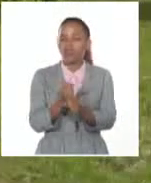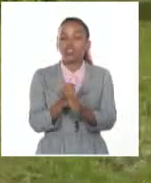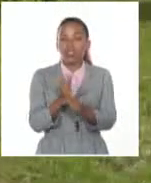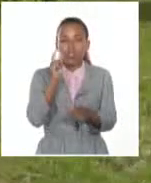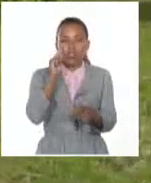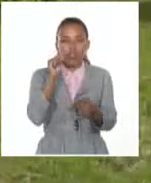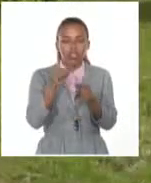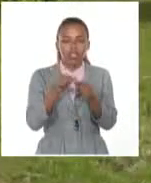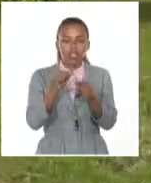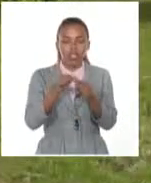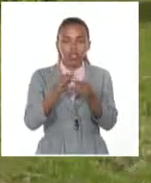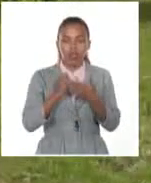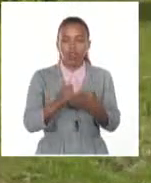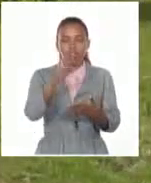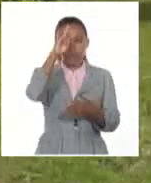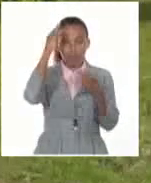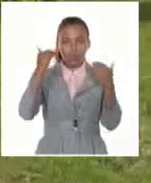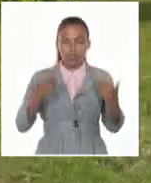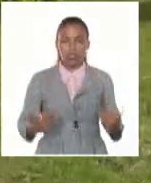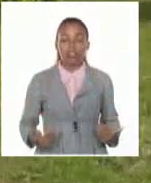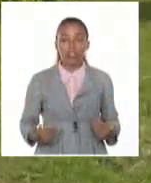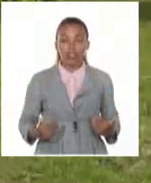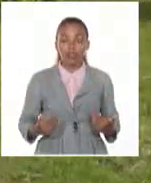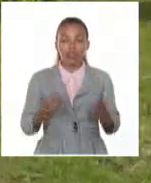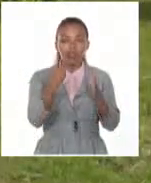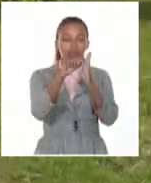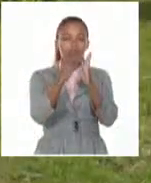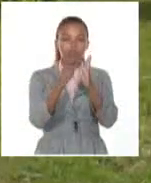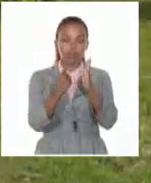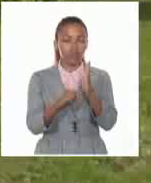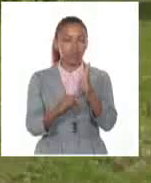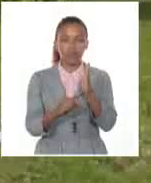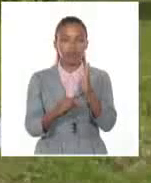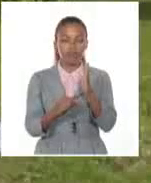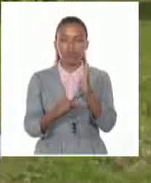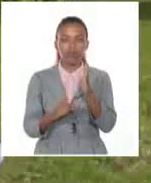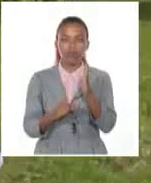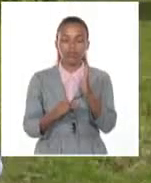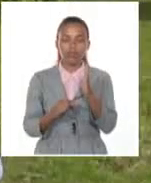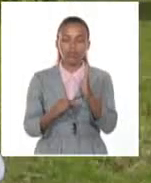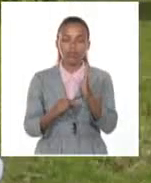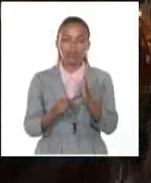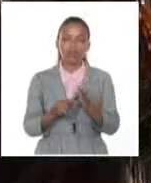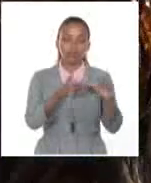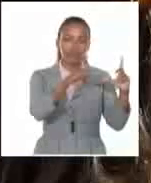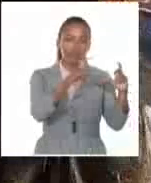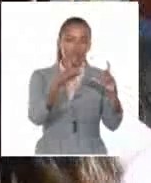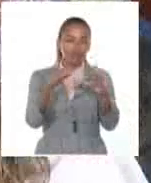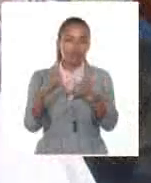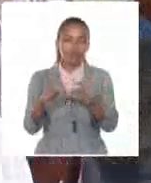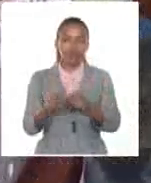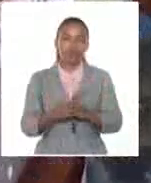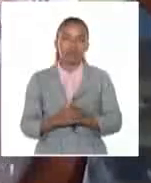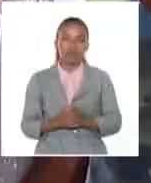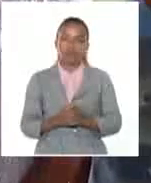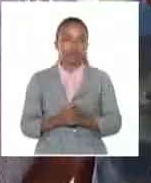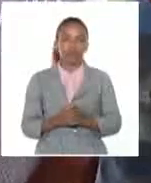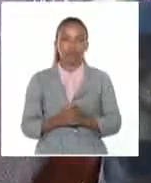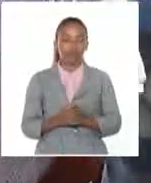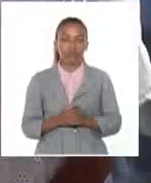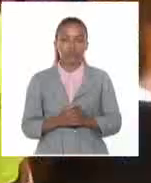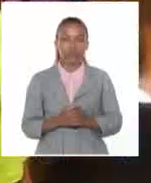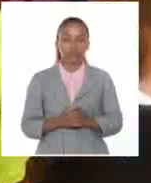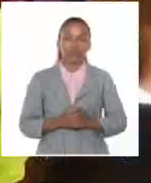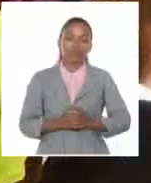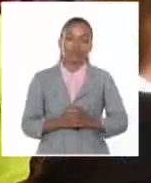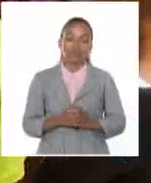salud humana por sus propiedades neuroprotectoras, fotoprotectoras, antioxidantes. Desde el punto de vista práctico, los